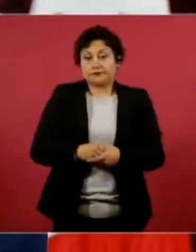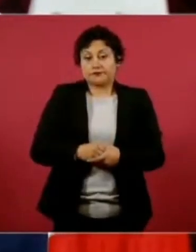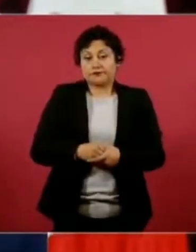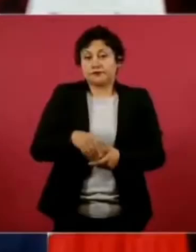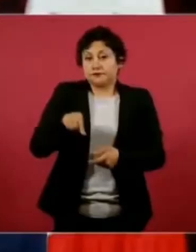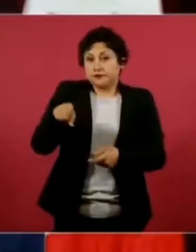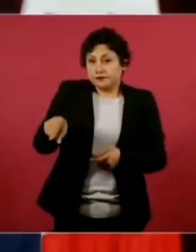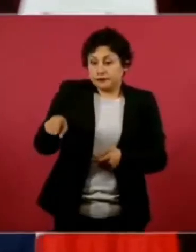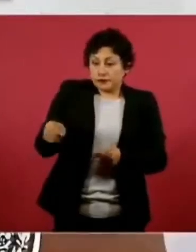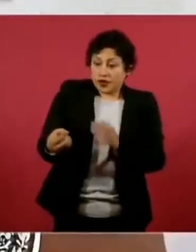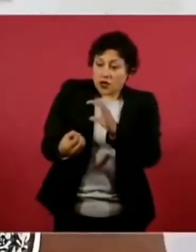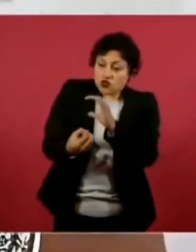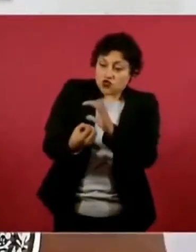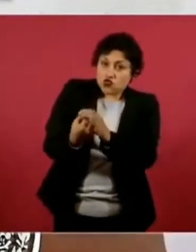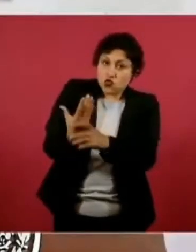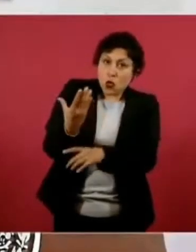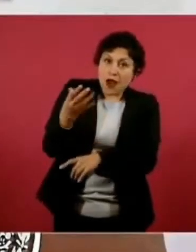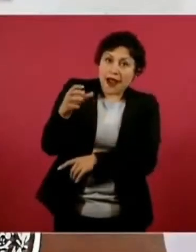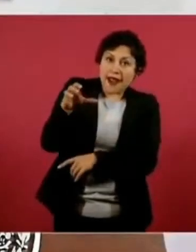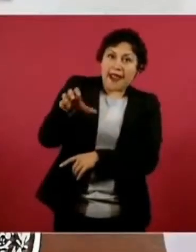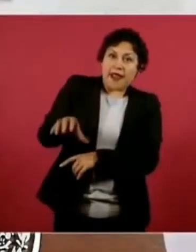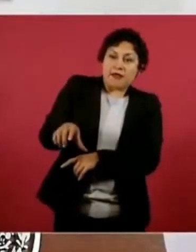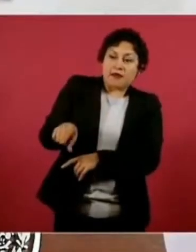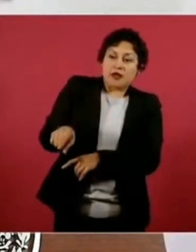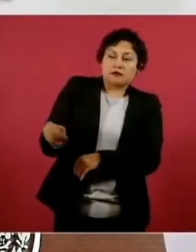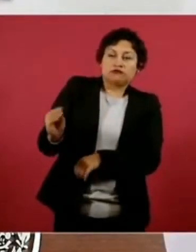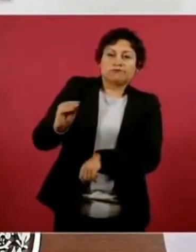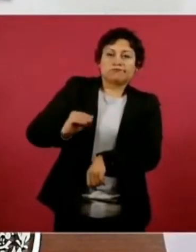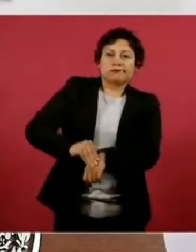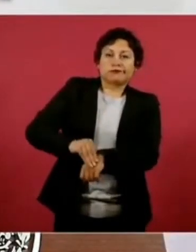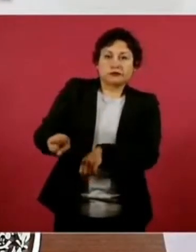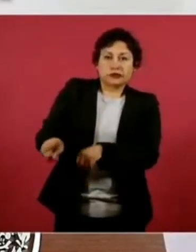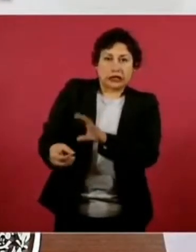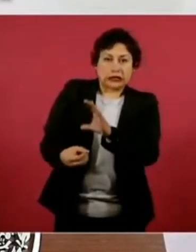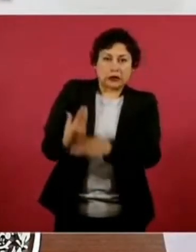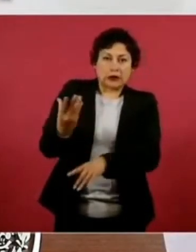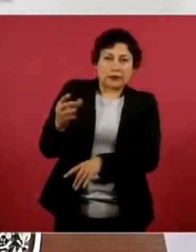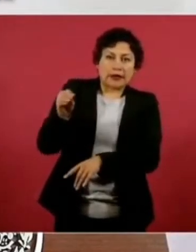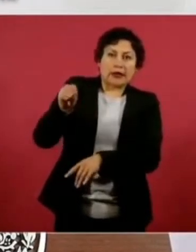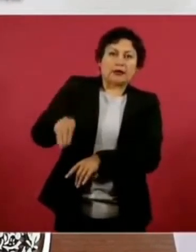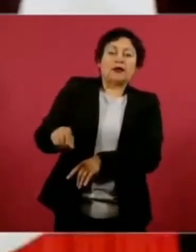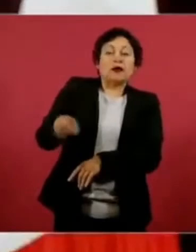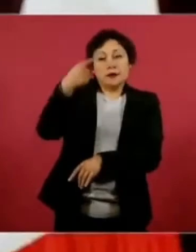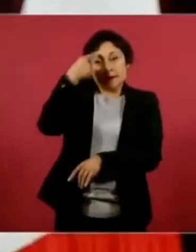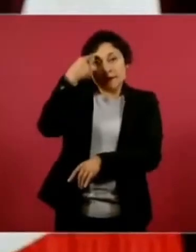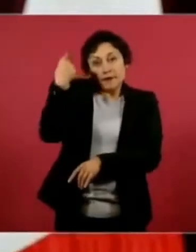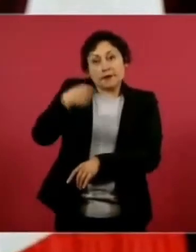dependencia para apoyar a los productores del campo, muy parecida